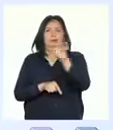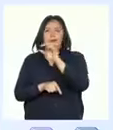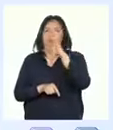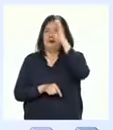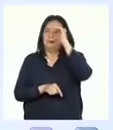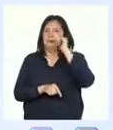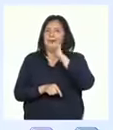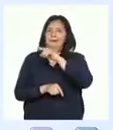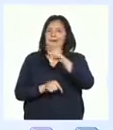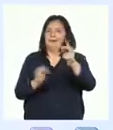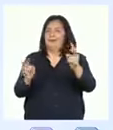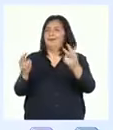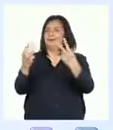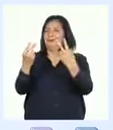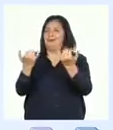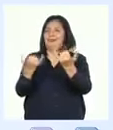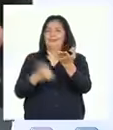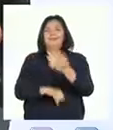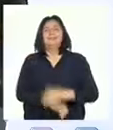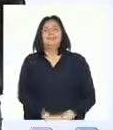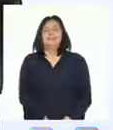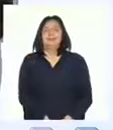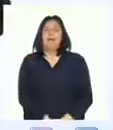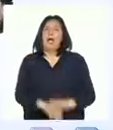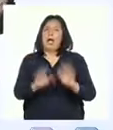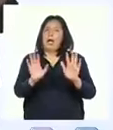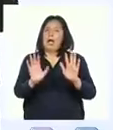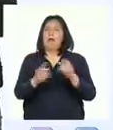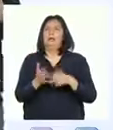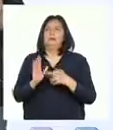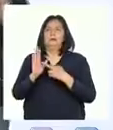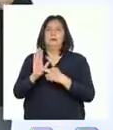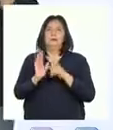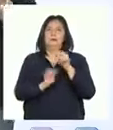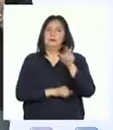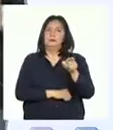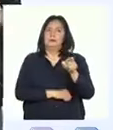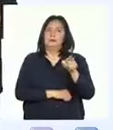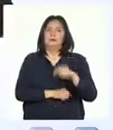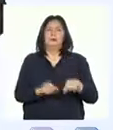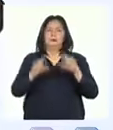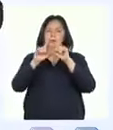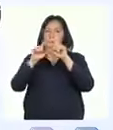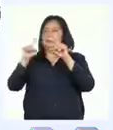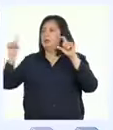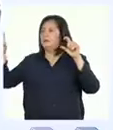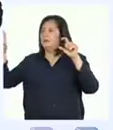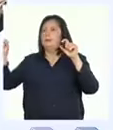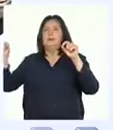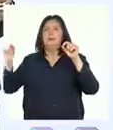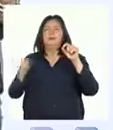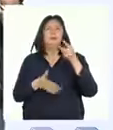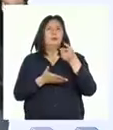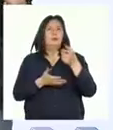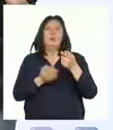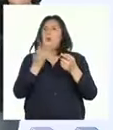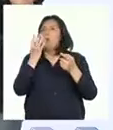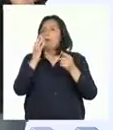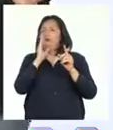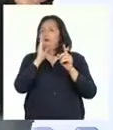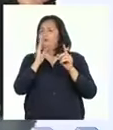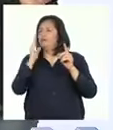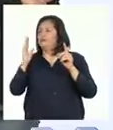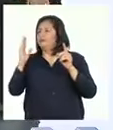las chicas y los chicos que están en casa. Y, representando esto con una barra, dividiríamos esta en